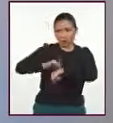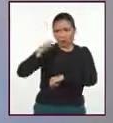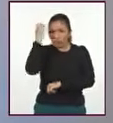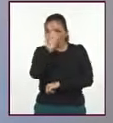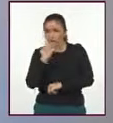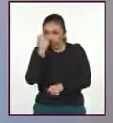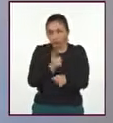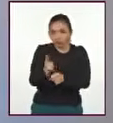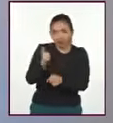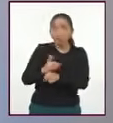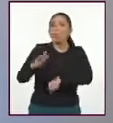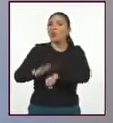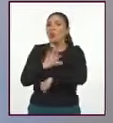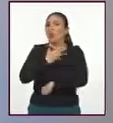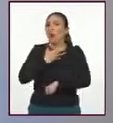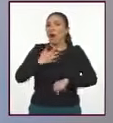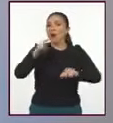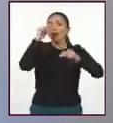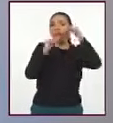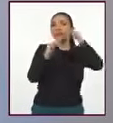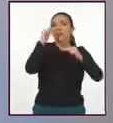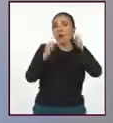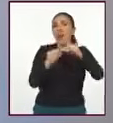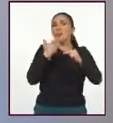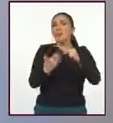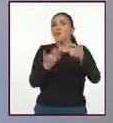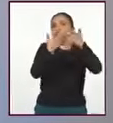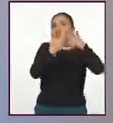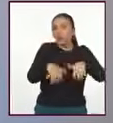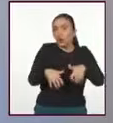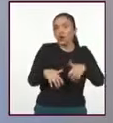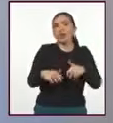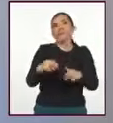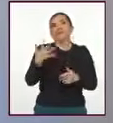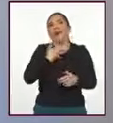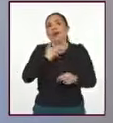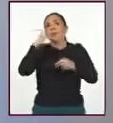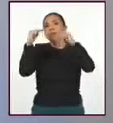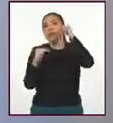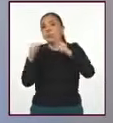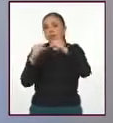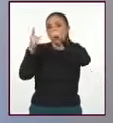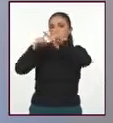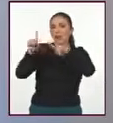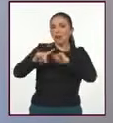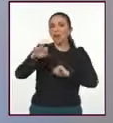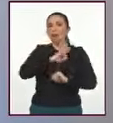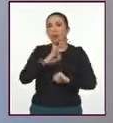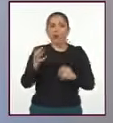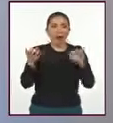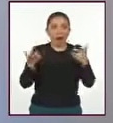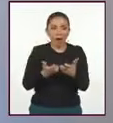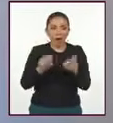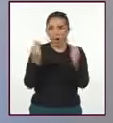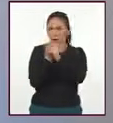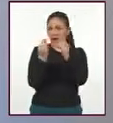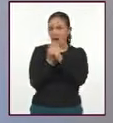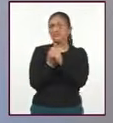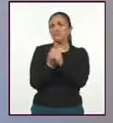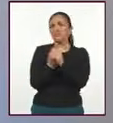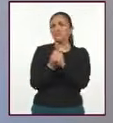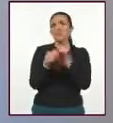porque hay diferentes grados de funcionalidad, hay diferentes grados en los cuales se puede llevar las clases de una manera